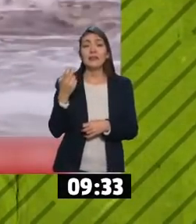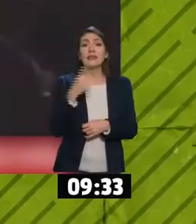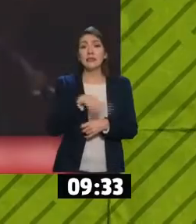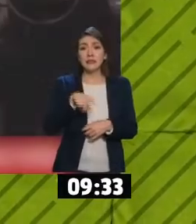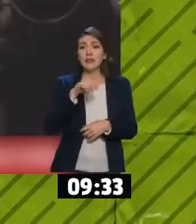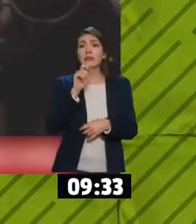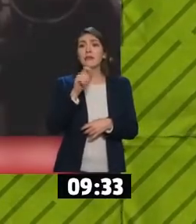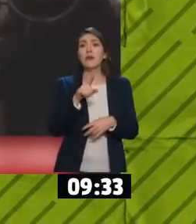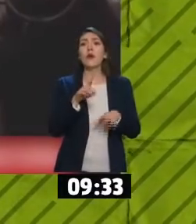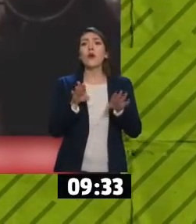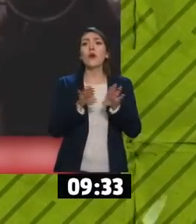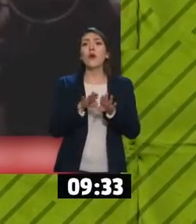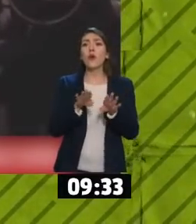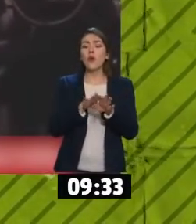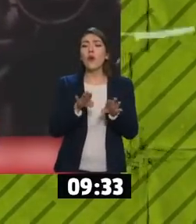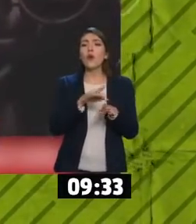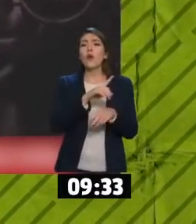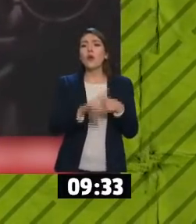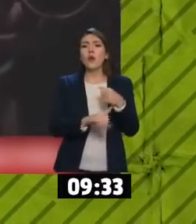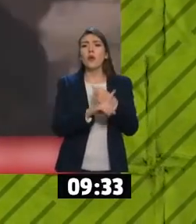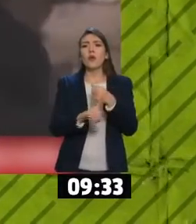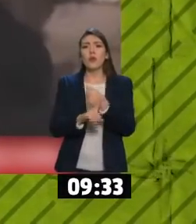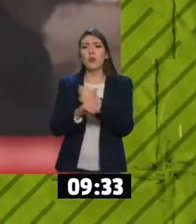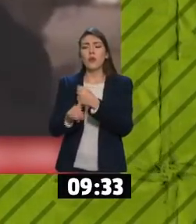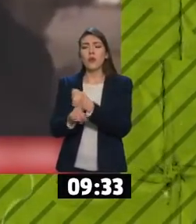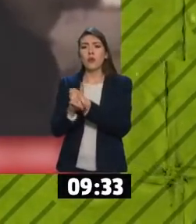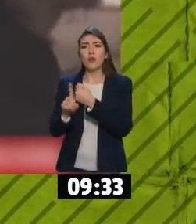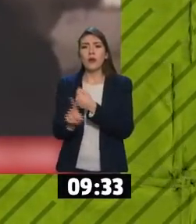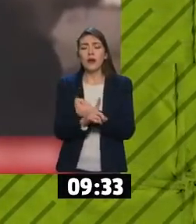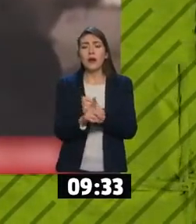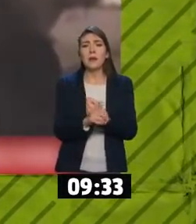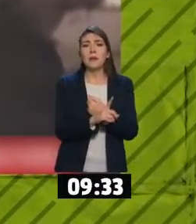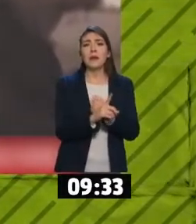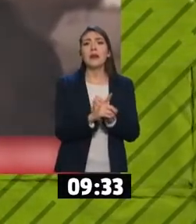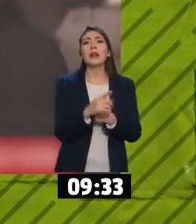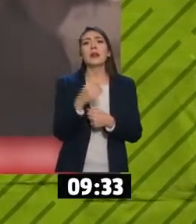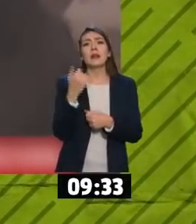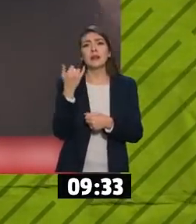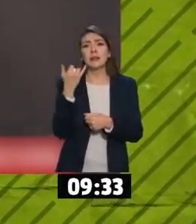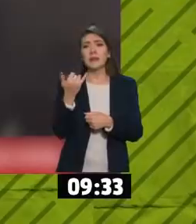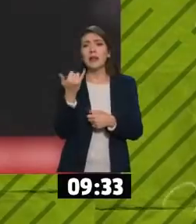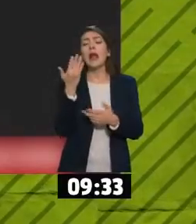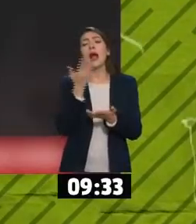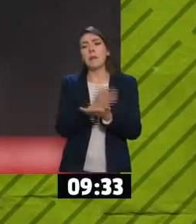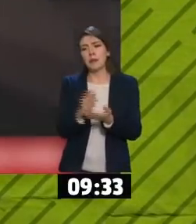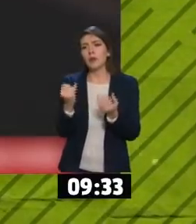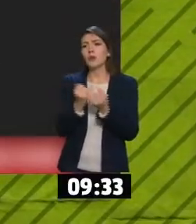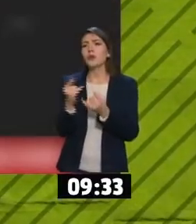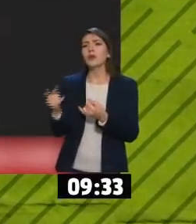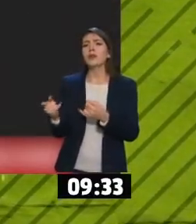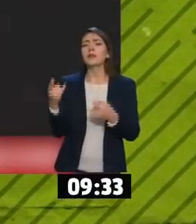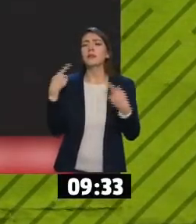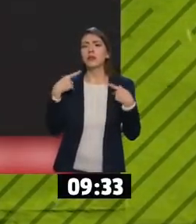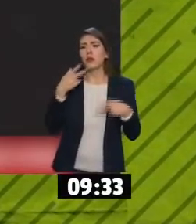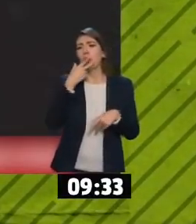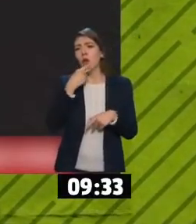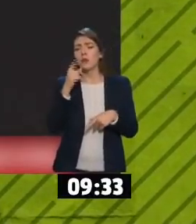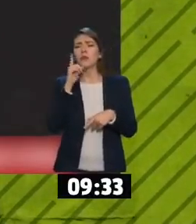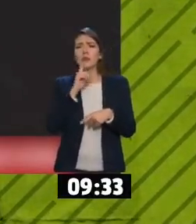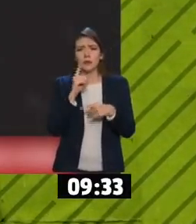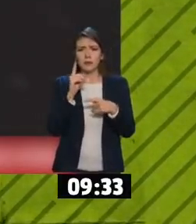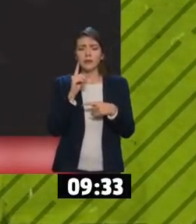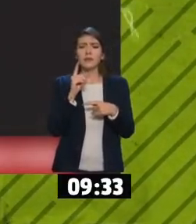es como una cosa que viene alrededor además de la explotación de los seres humanos, principalmente mujeres, pero también